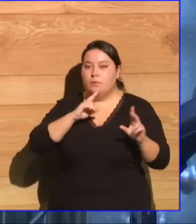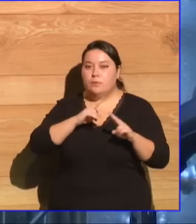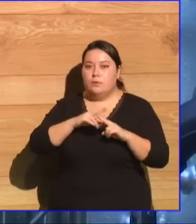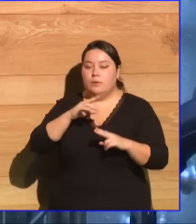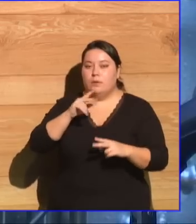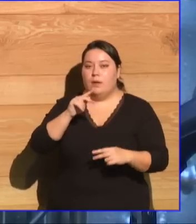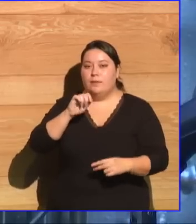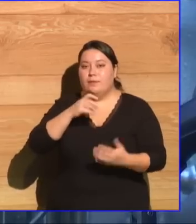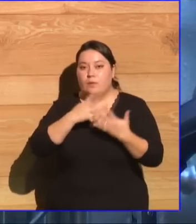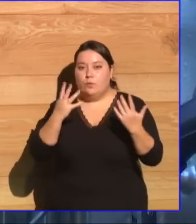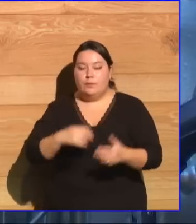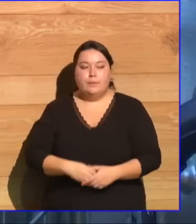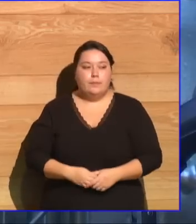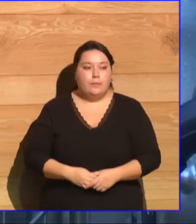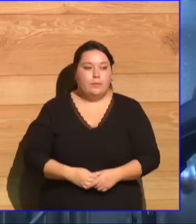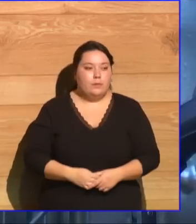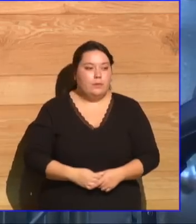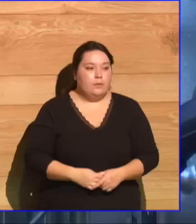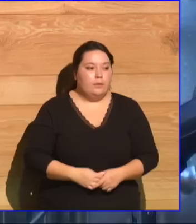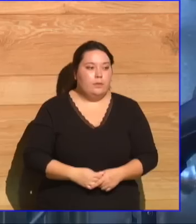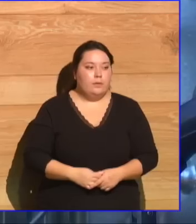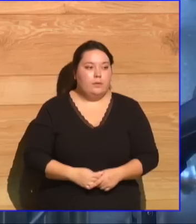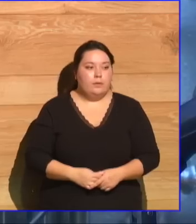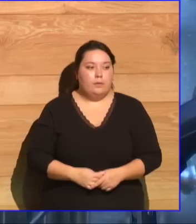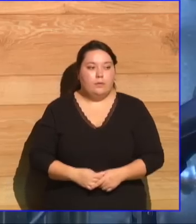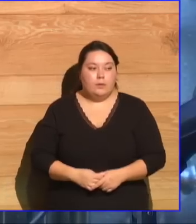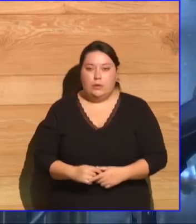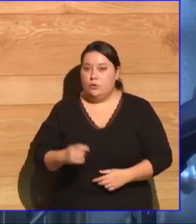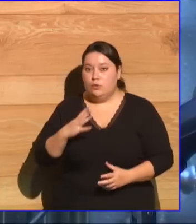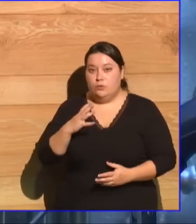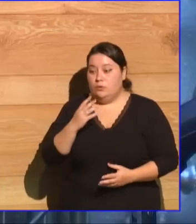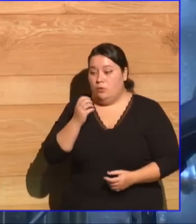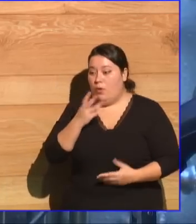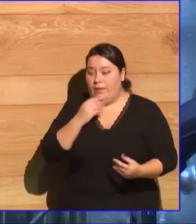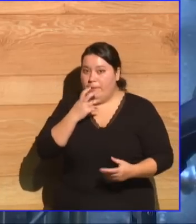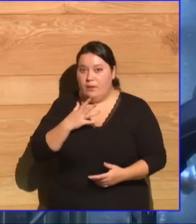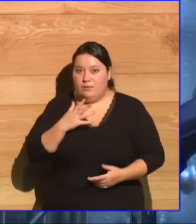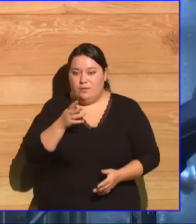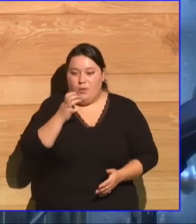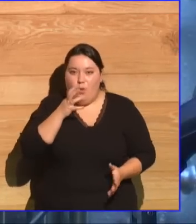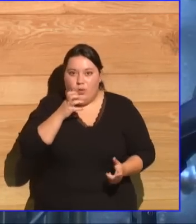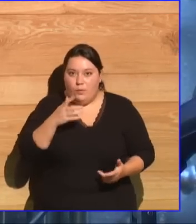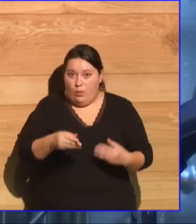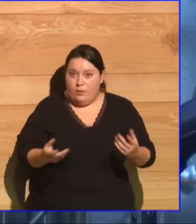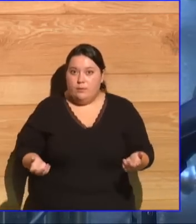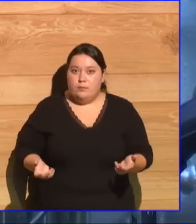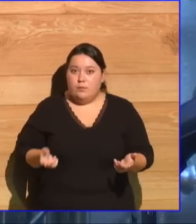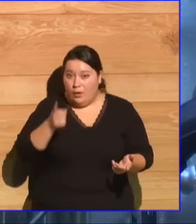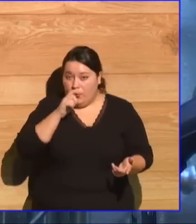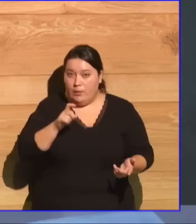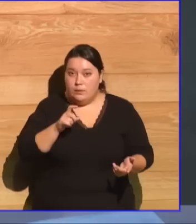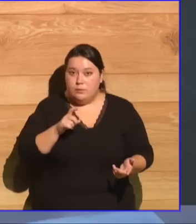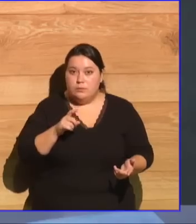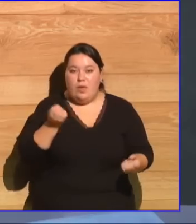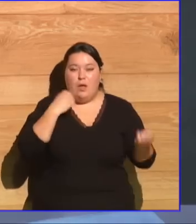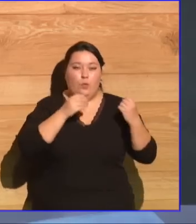K-19, que no se le daba bien, estaba horrible en esa película, ¿os acordáis? Y yo creo que No es un